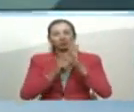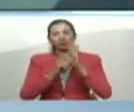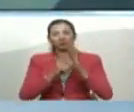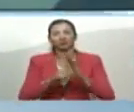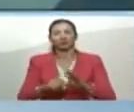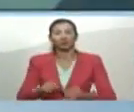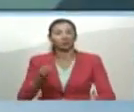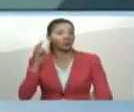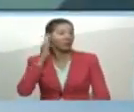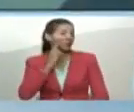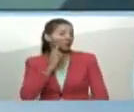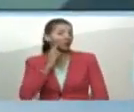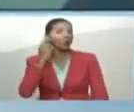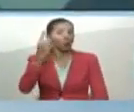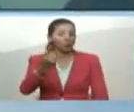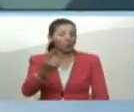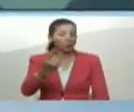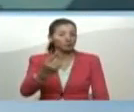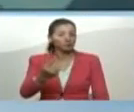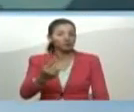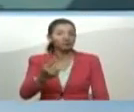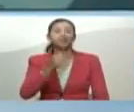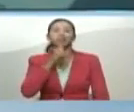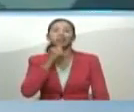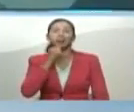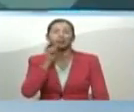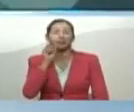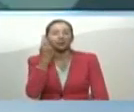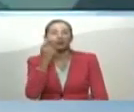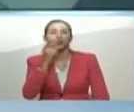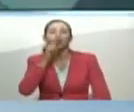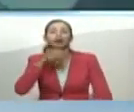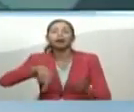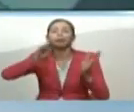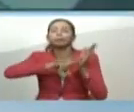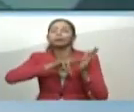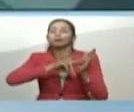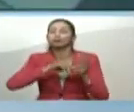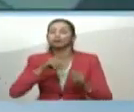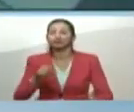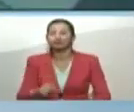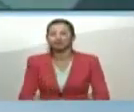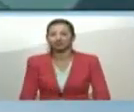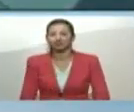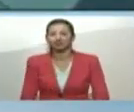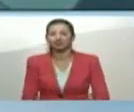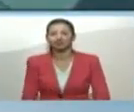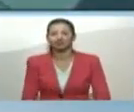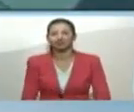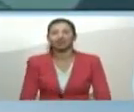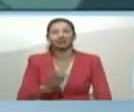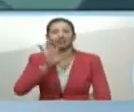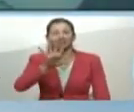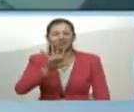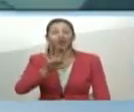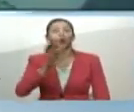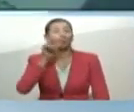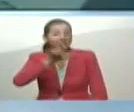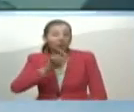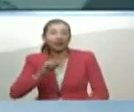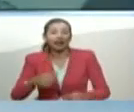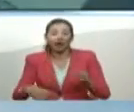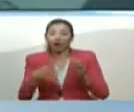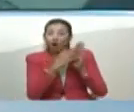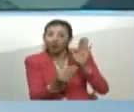una. Vamos a ver quién es el primero que retuitea. Lo voy a mostrar. Los primeros 5 se ganan 5 premios.